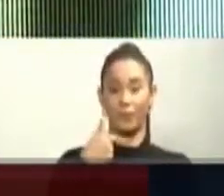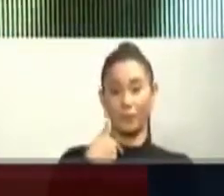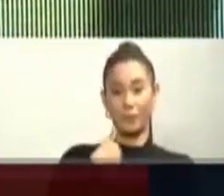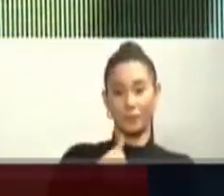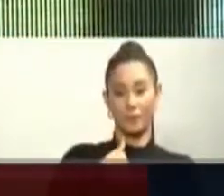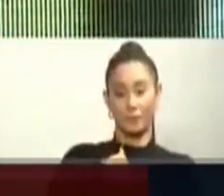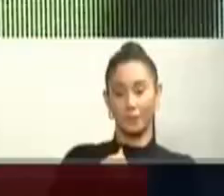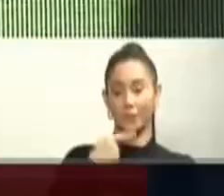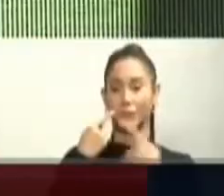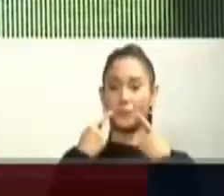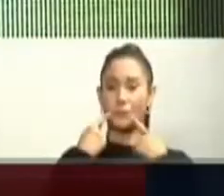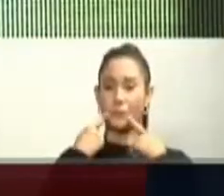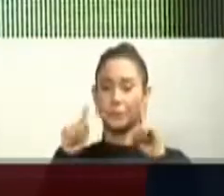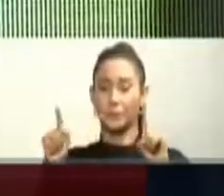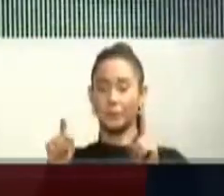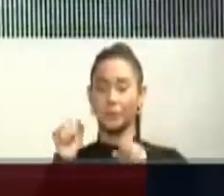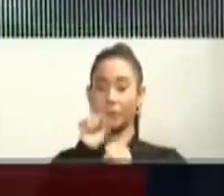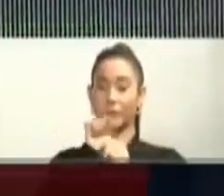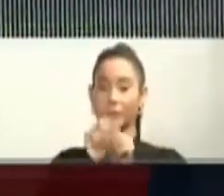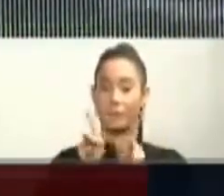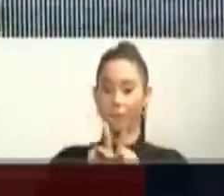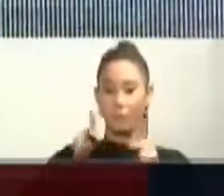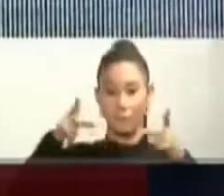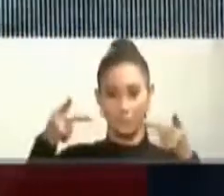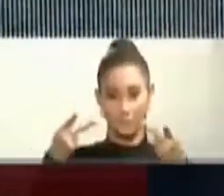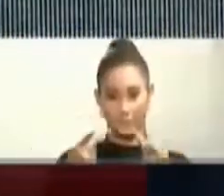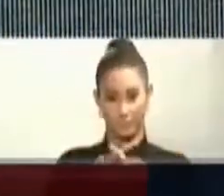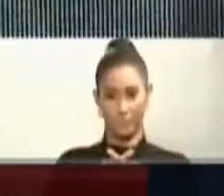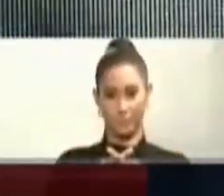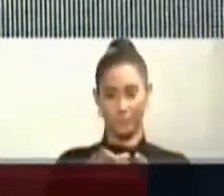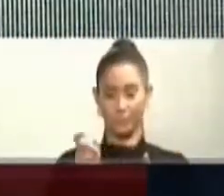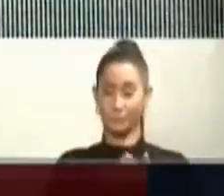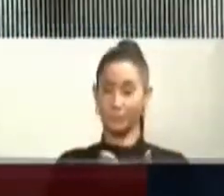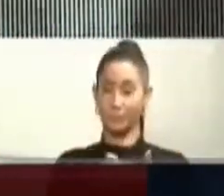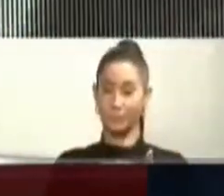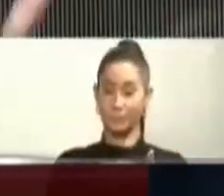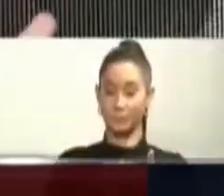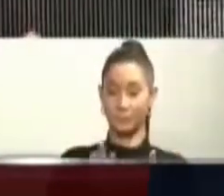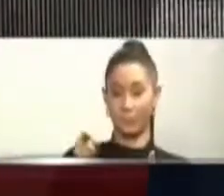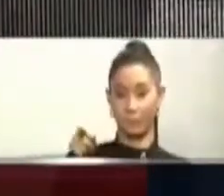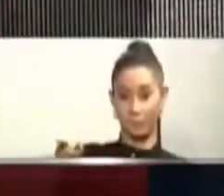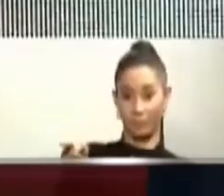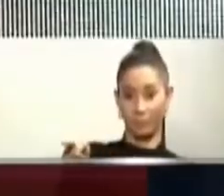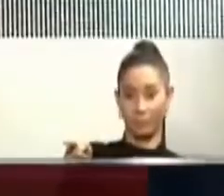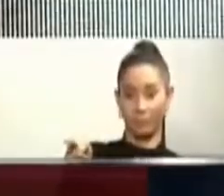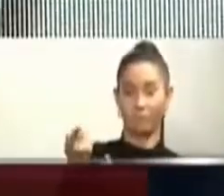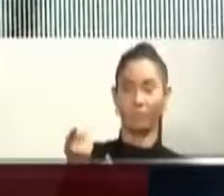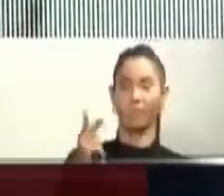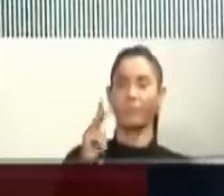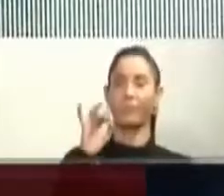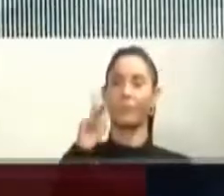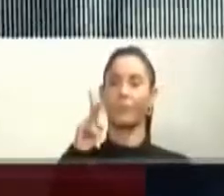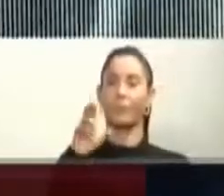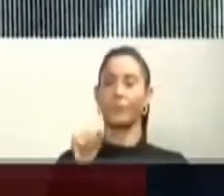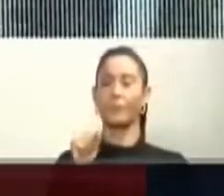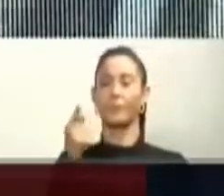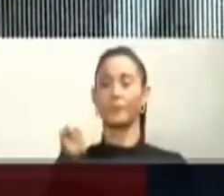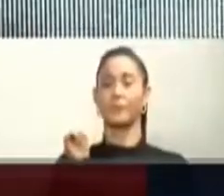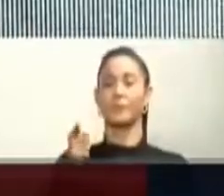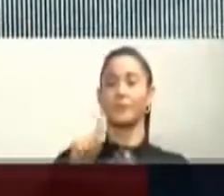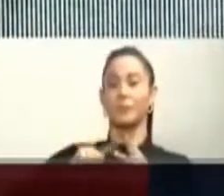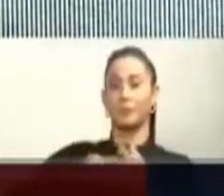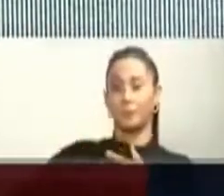modesto reportero del periódico vespertino Última Hora, y ella estaba dando los